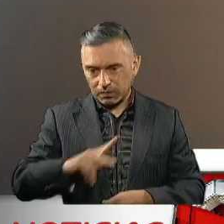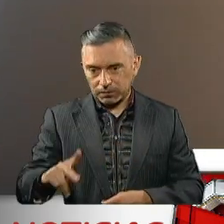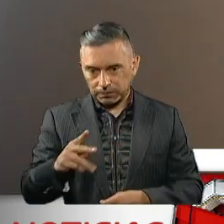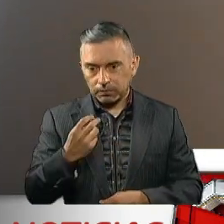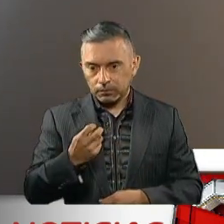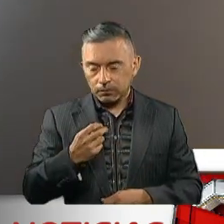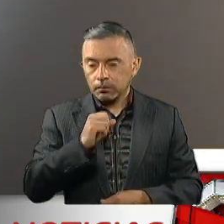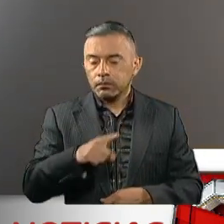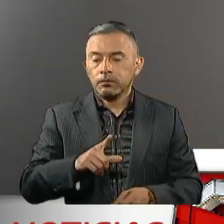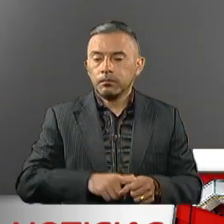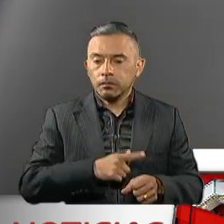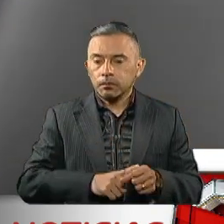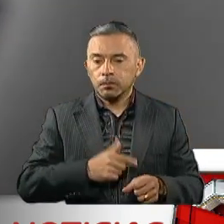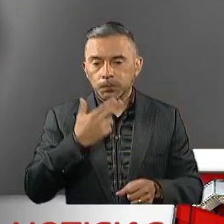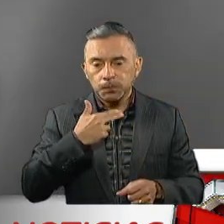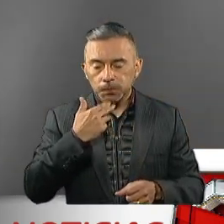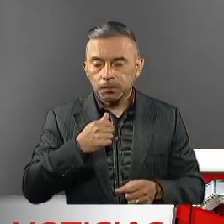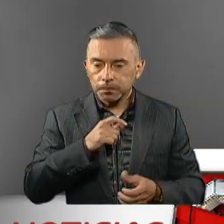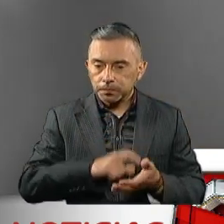refresco en el mundo.